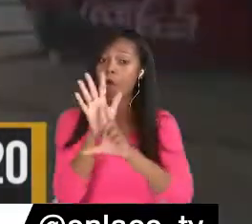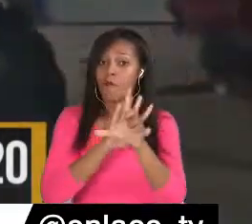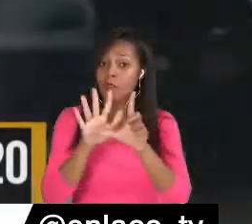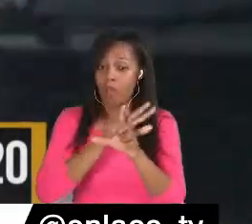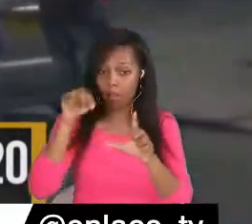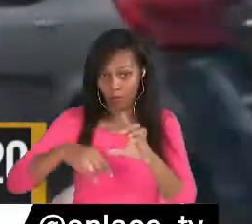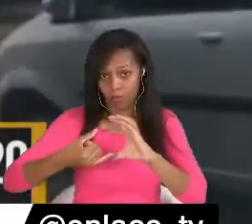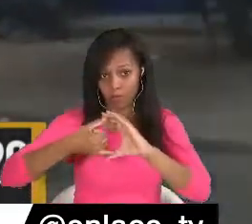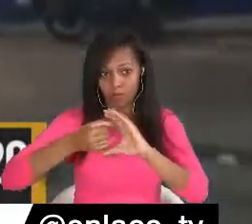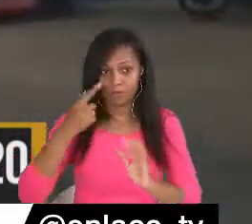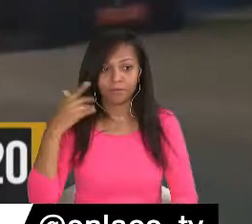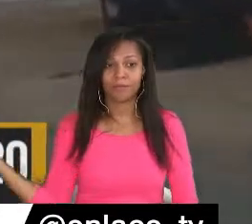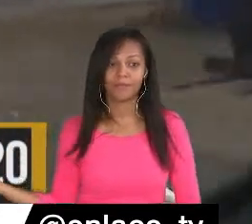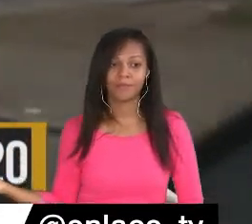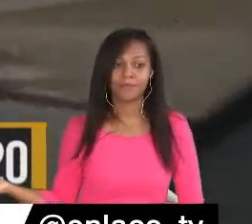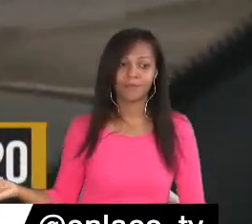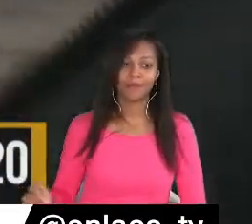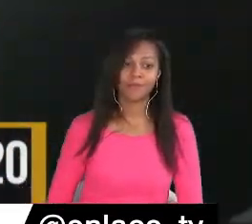WhatsApp,